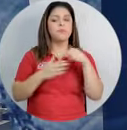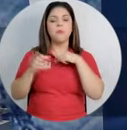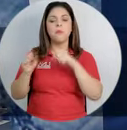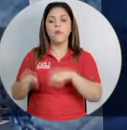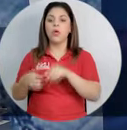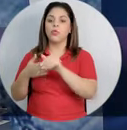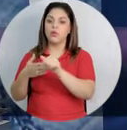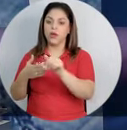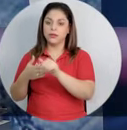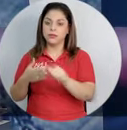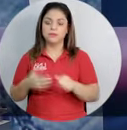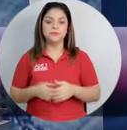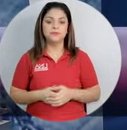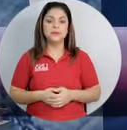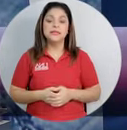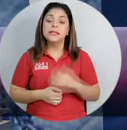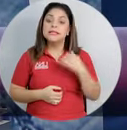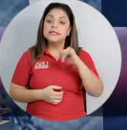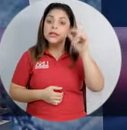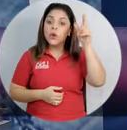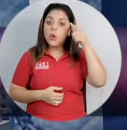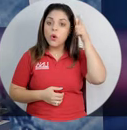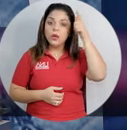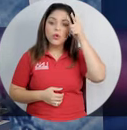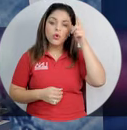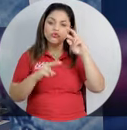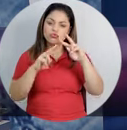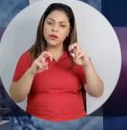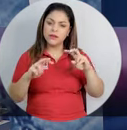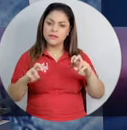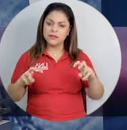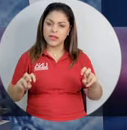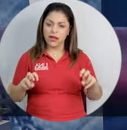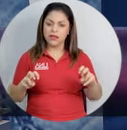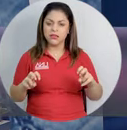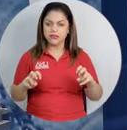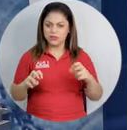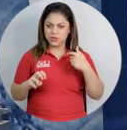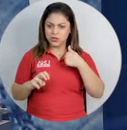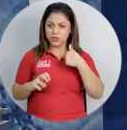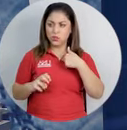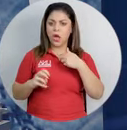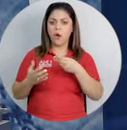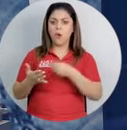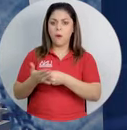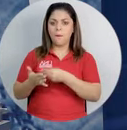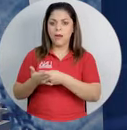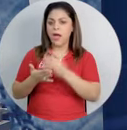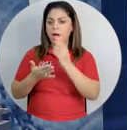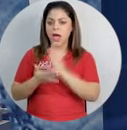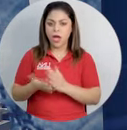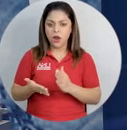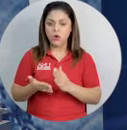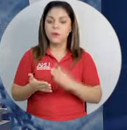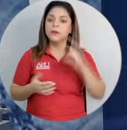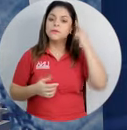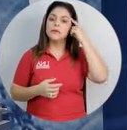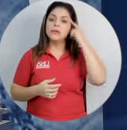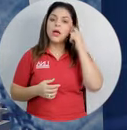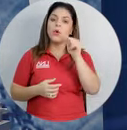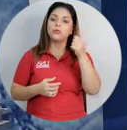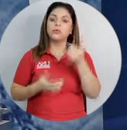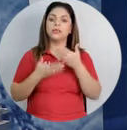es importante fijarse si yo voy a hacer una refundición o voy a hacer una inversión, tomar en cuenta otros elementos, ¿verdad? Como el tema de